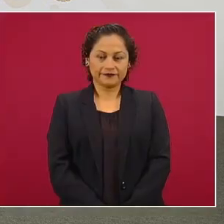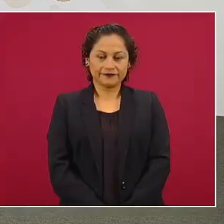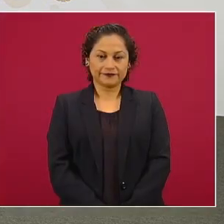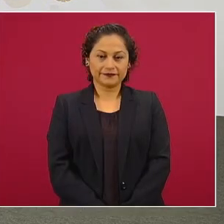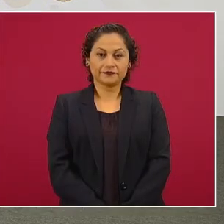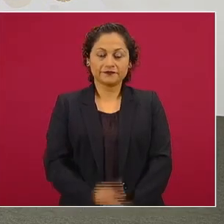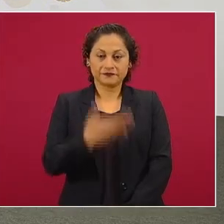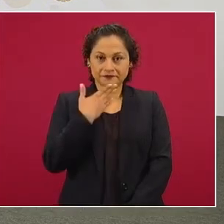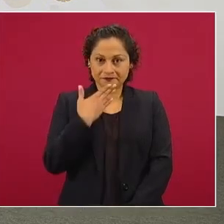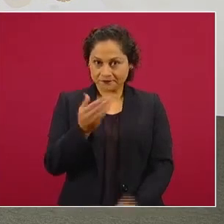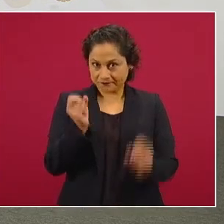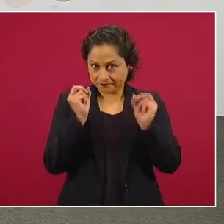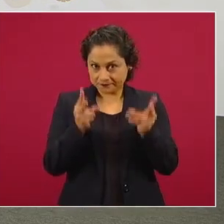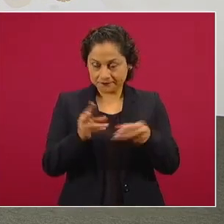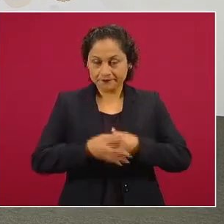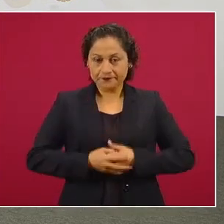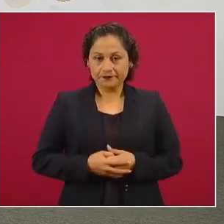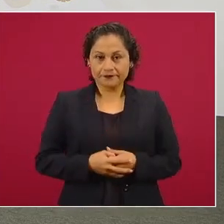Muy bien, pues vamos a